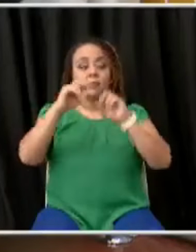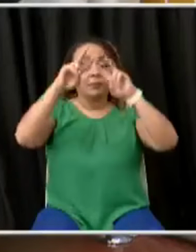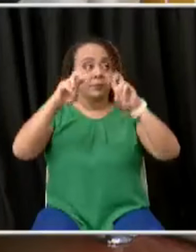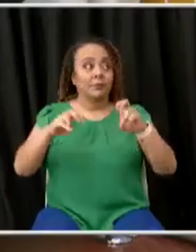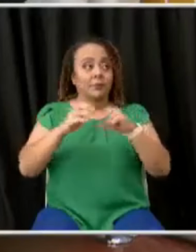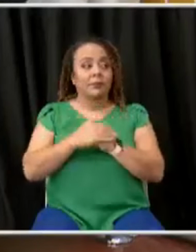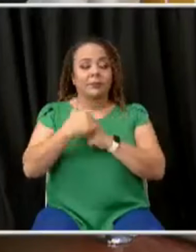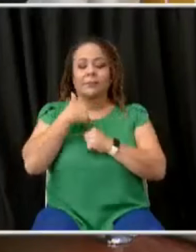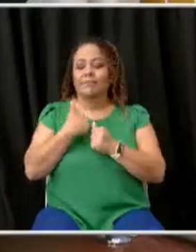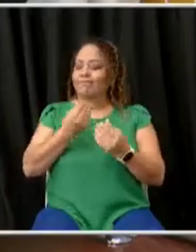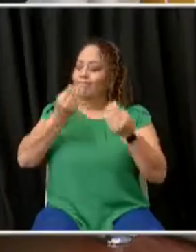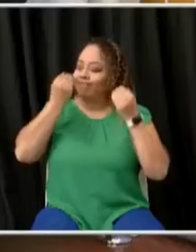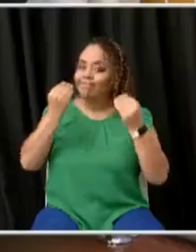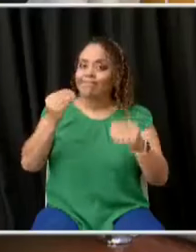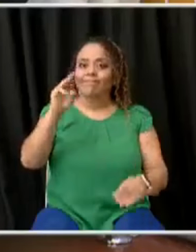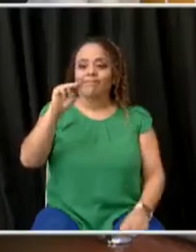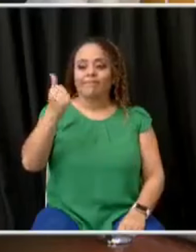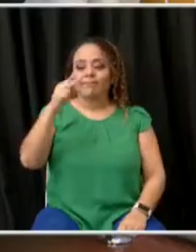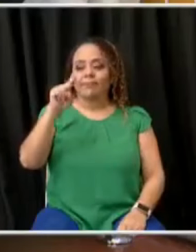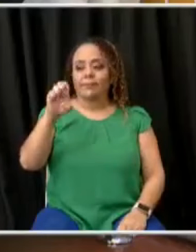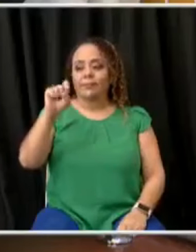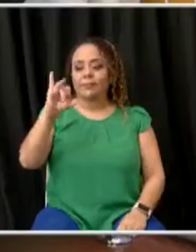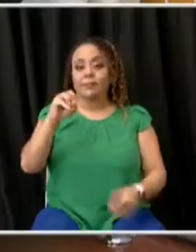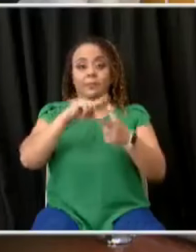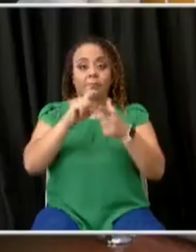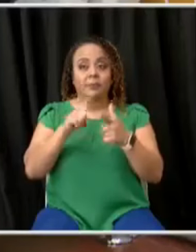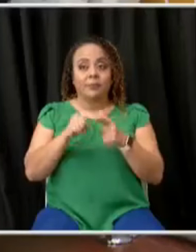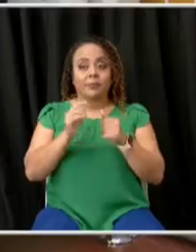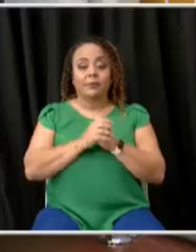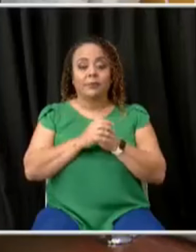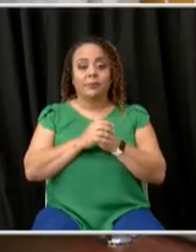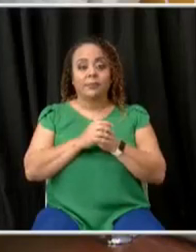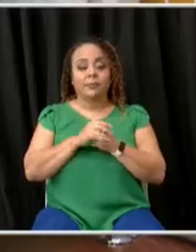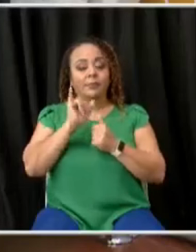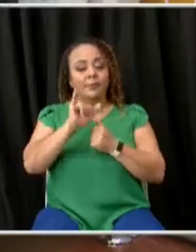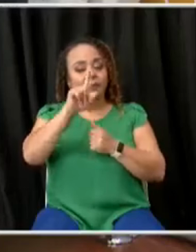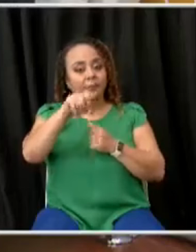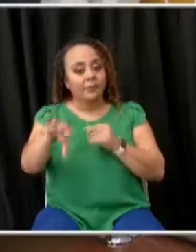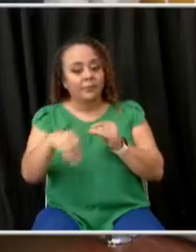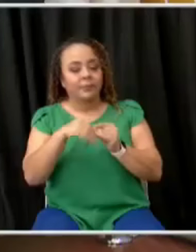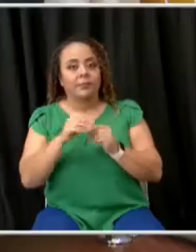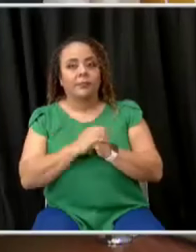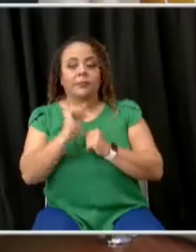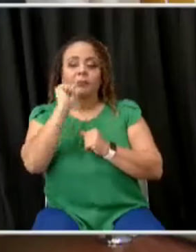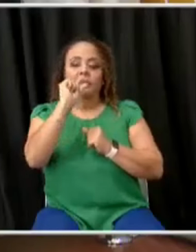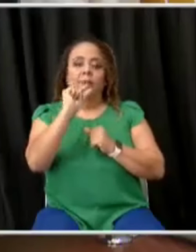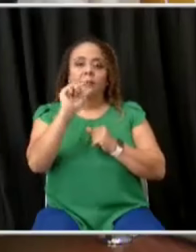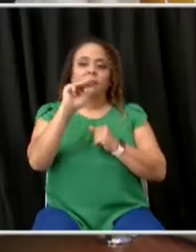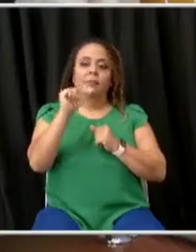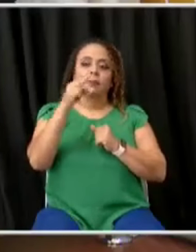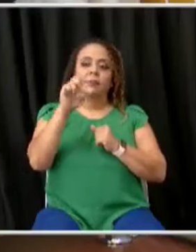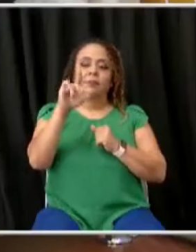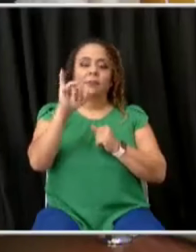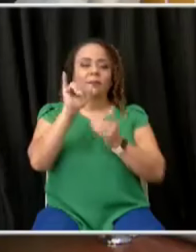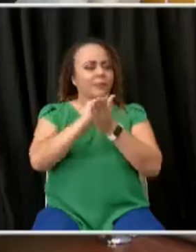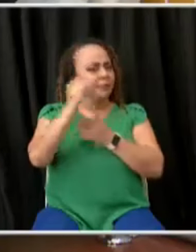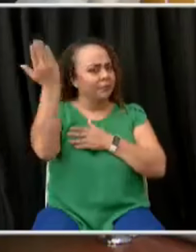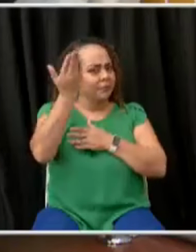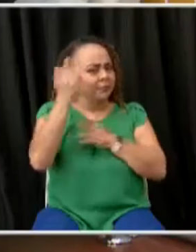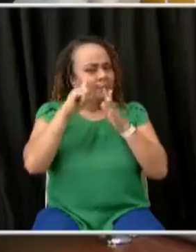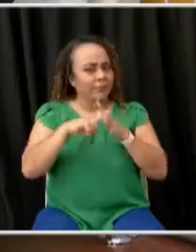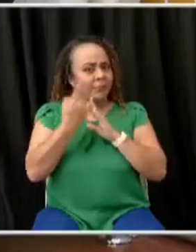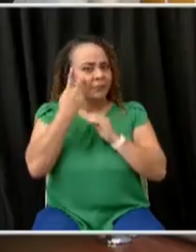tienen altas cantidades de magnesio. Entonces también a las soluciones hidratantes hay que agregarles un poquito de magnesio. Que esa es una charla que vamos a